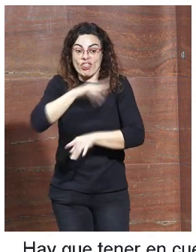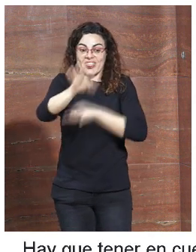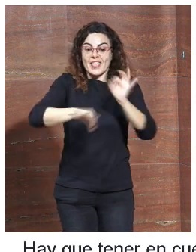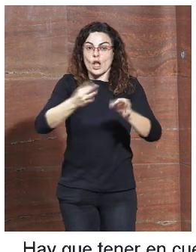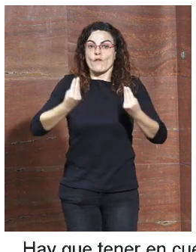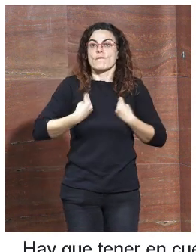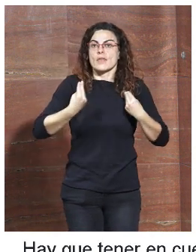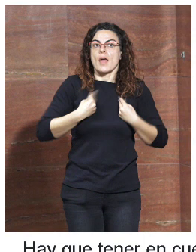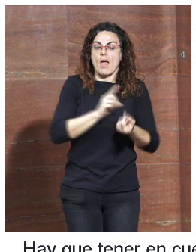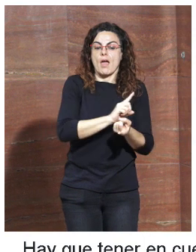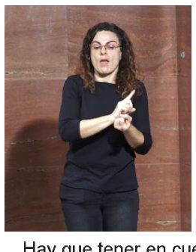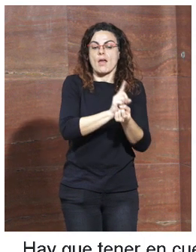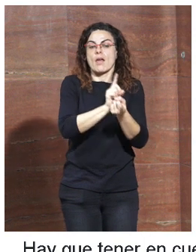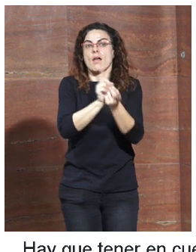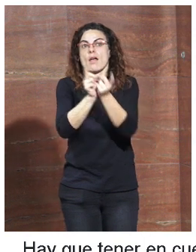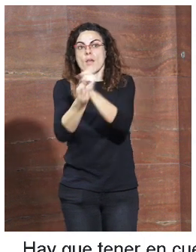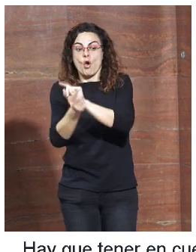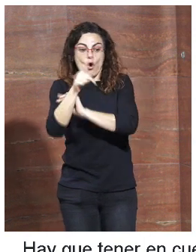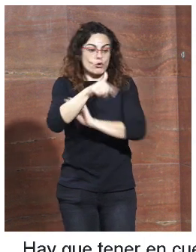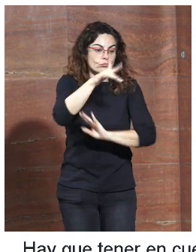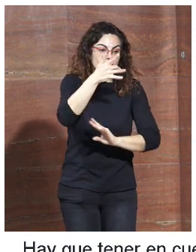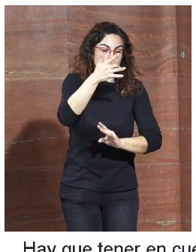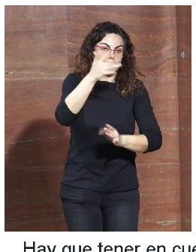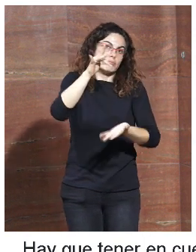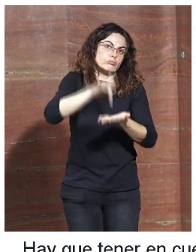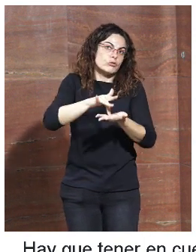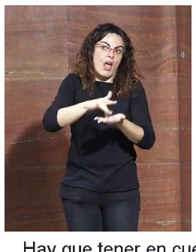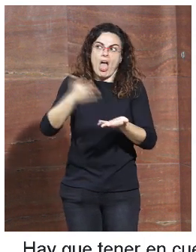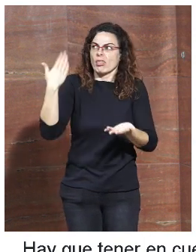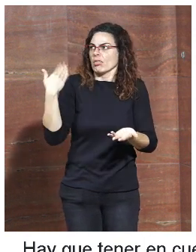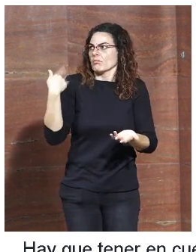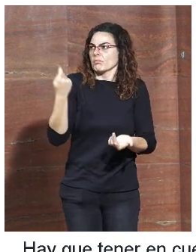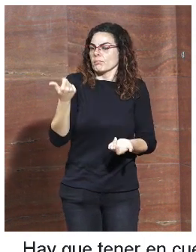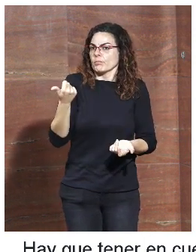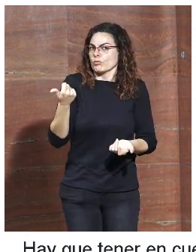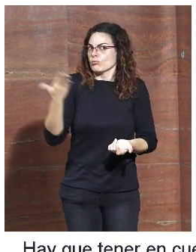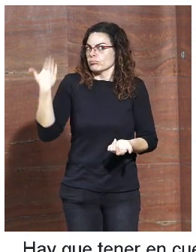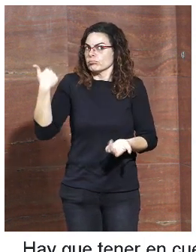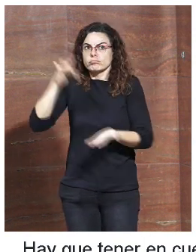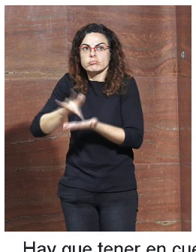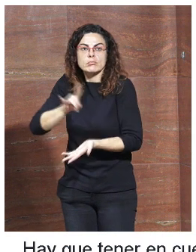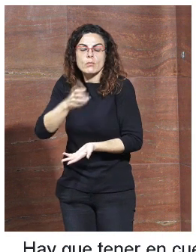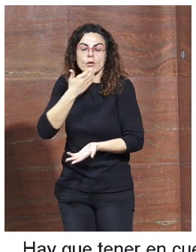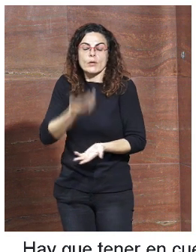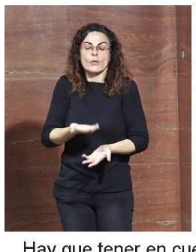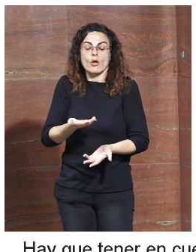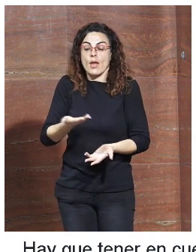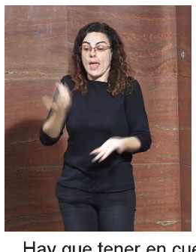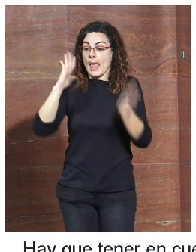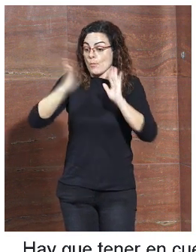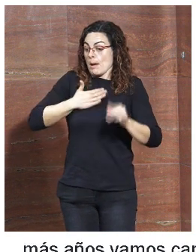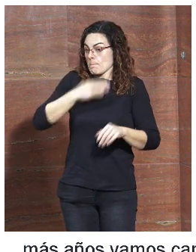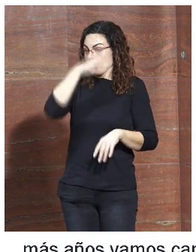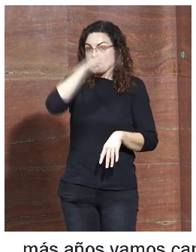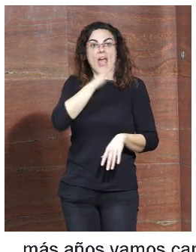vida. Y hoy ocurre una cosa que hace pocos años no ocurría. Es decir, no ocurría en la época de mis padres,